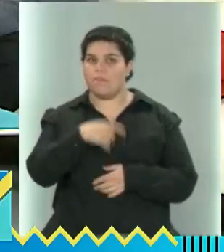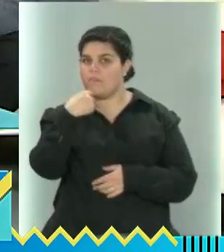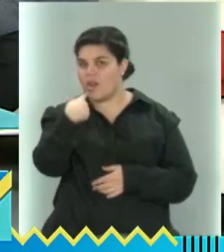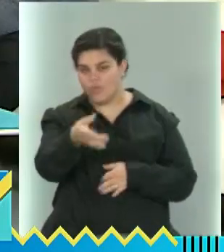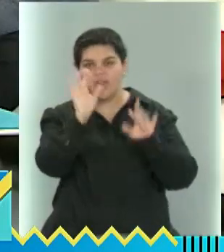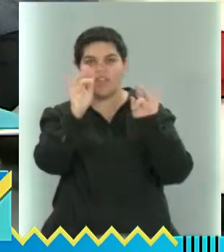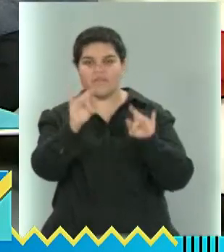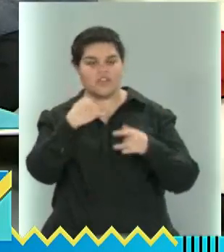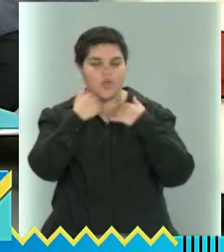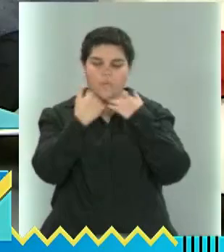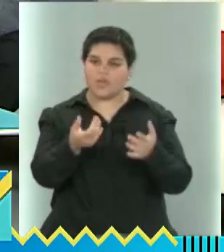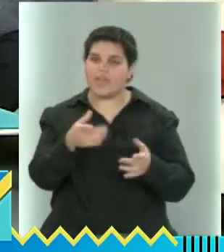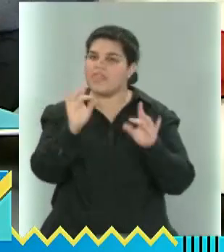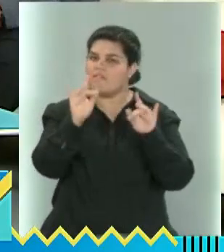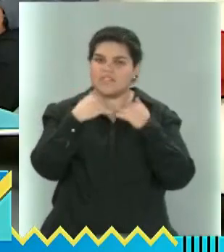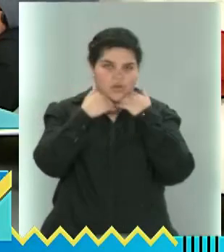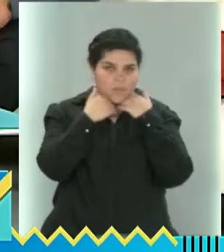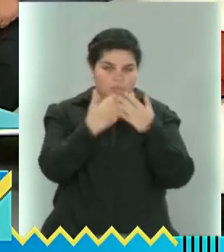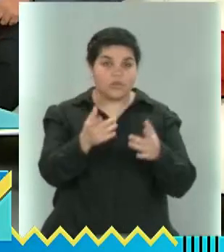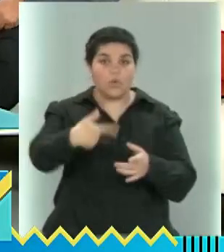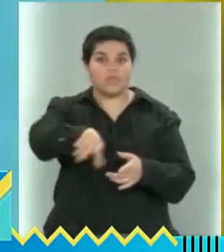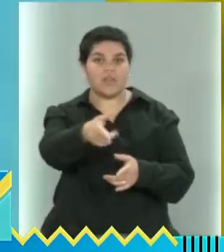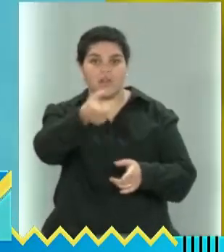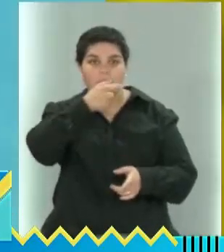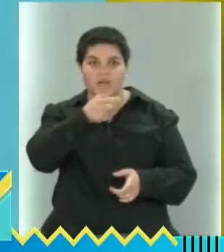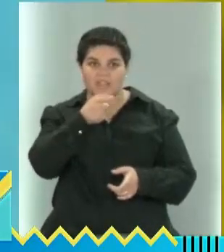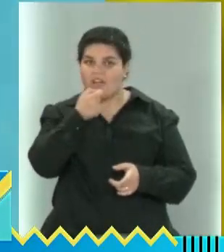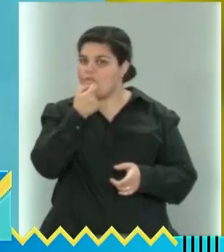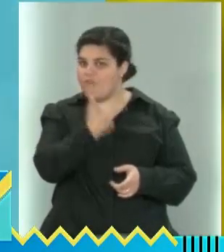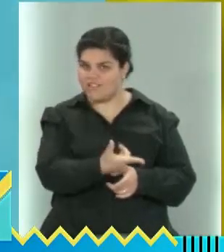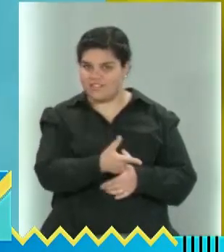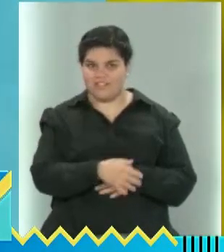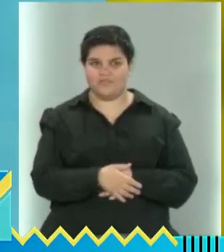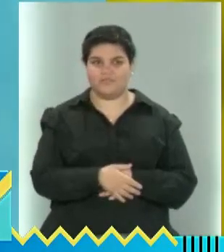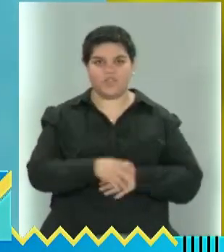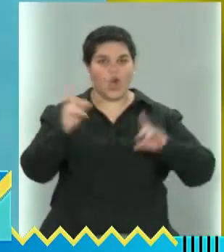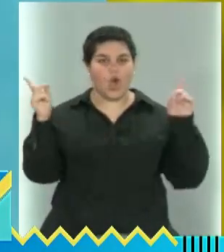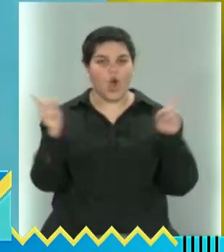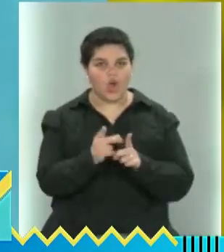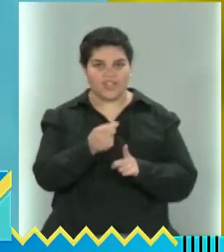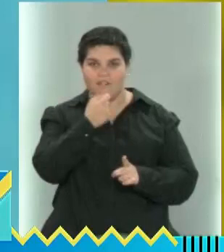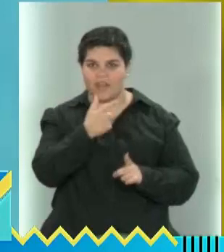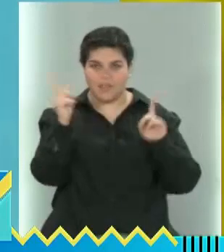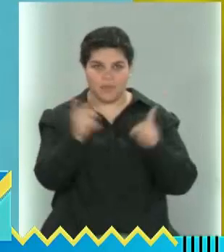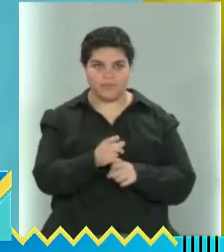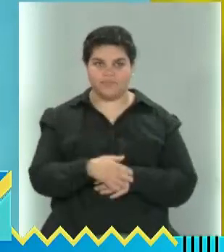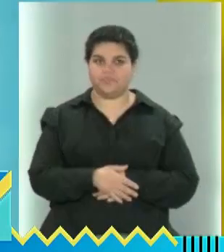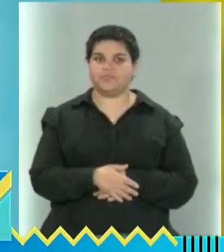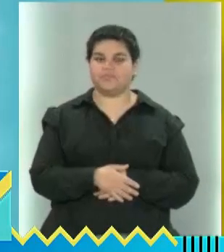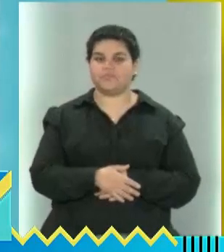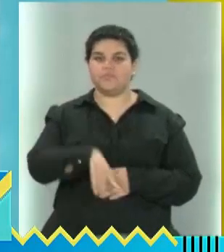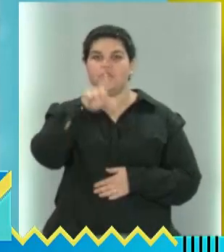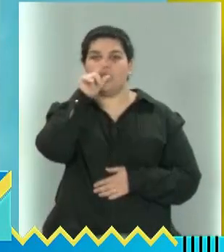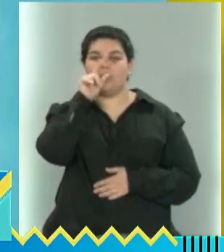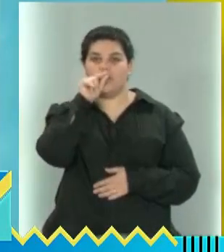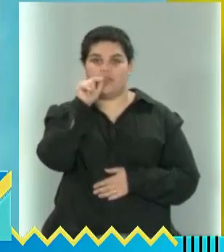a poner el desafío de que la contesten muy, no sé, simple no sería la respuesta, sino concisa o corta. Más breve, digamos. El tuit en vivo